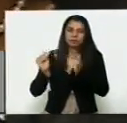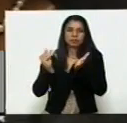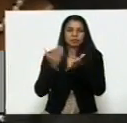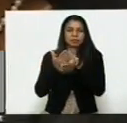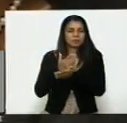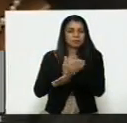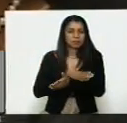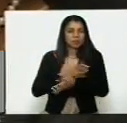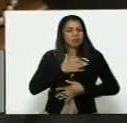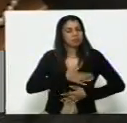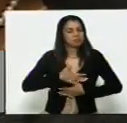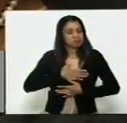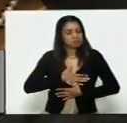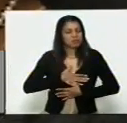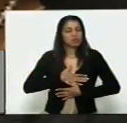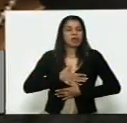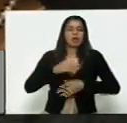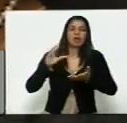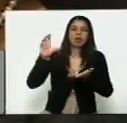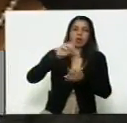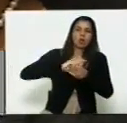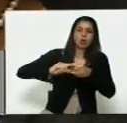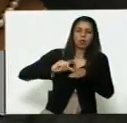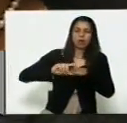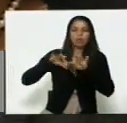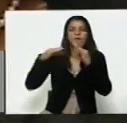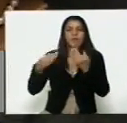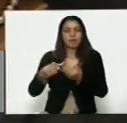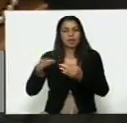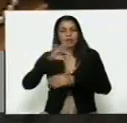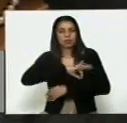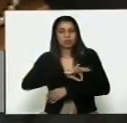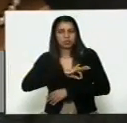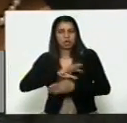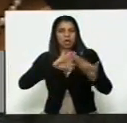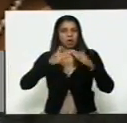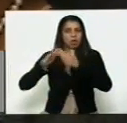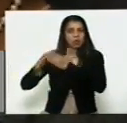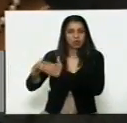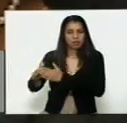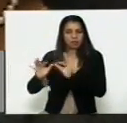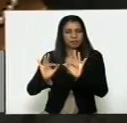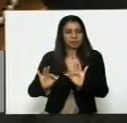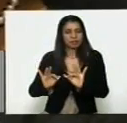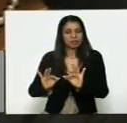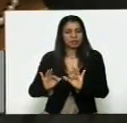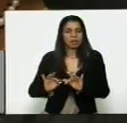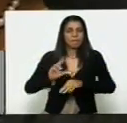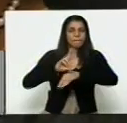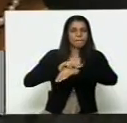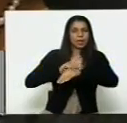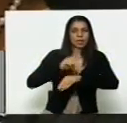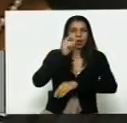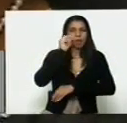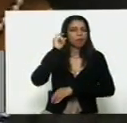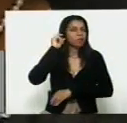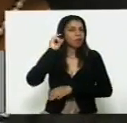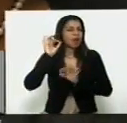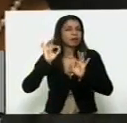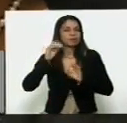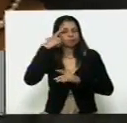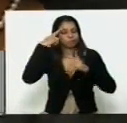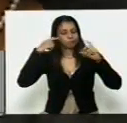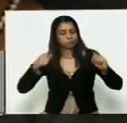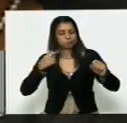El Estado, las familias y la sociedad, especialmente las médicas y los médicos especialistas